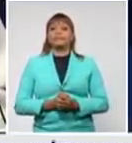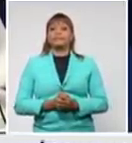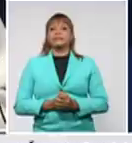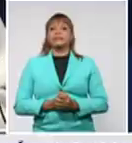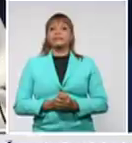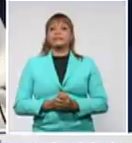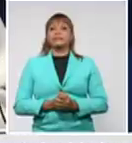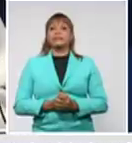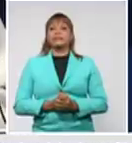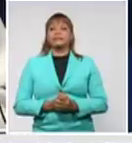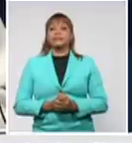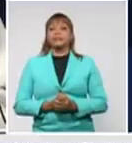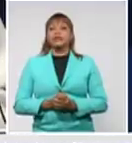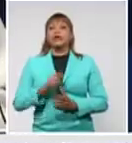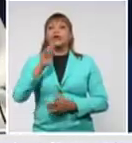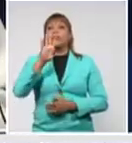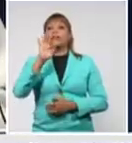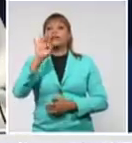el